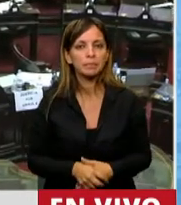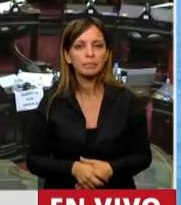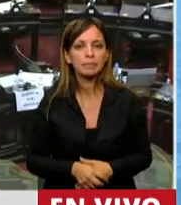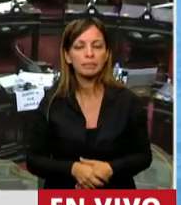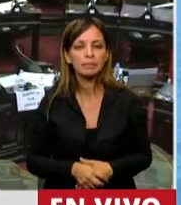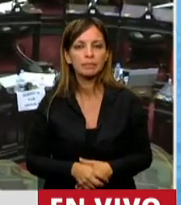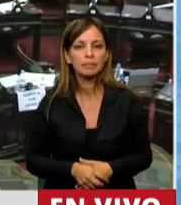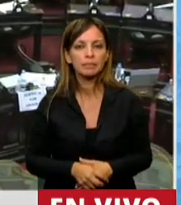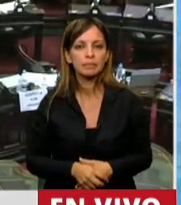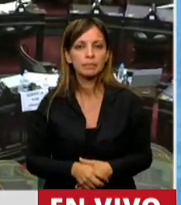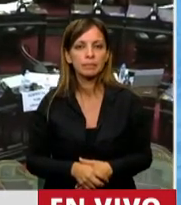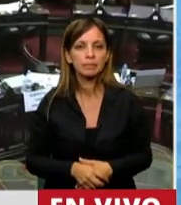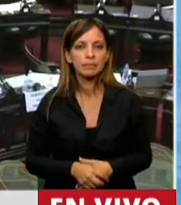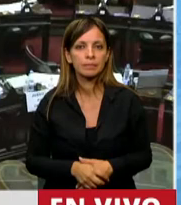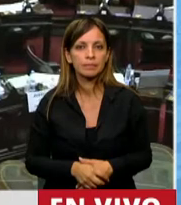Perdón.